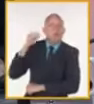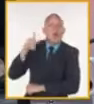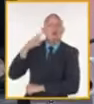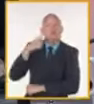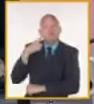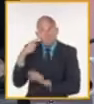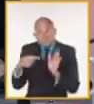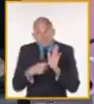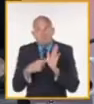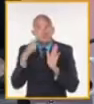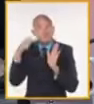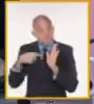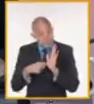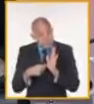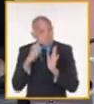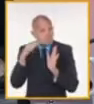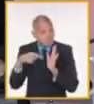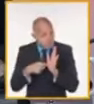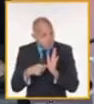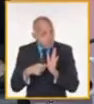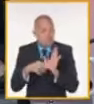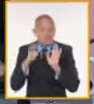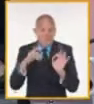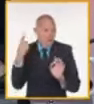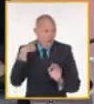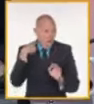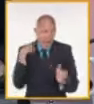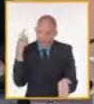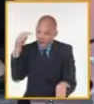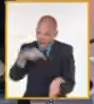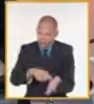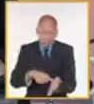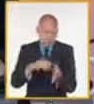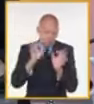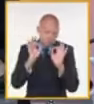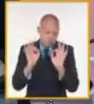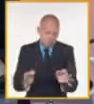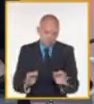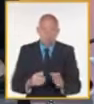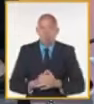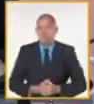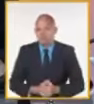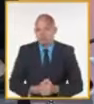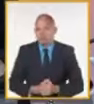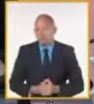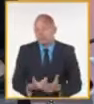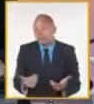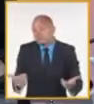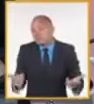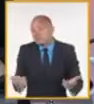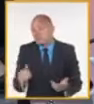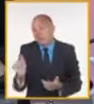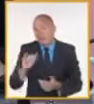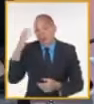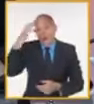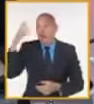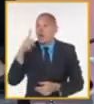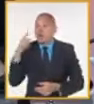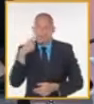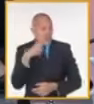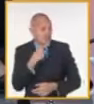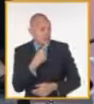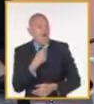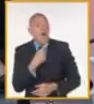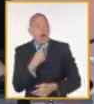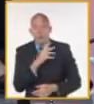terroristas que se han cometido o se han intentado cometer contra nuestro país sin que haya habido un actual consecuente de